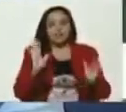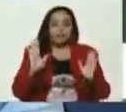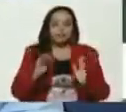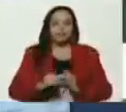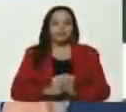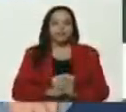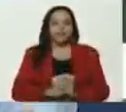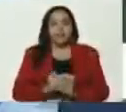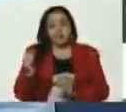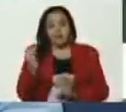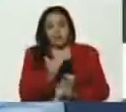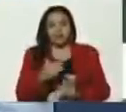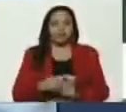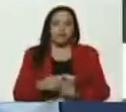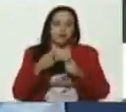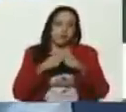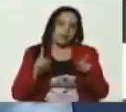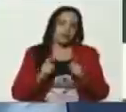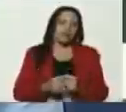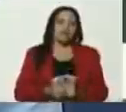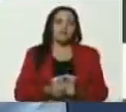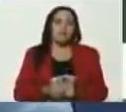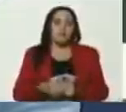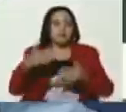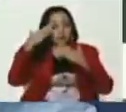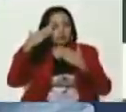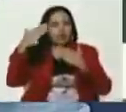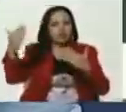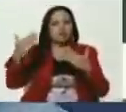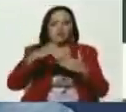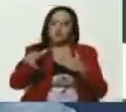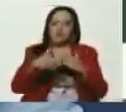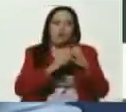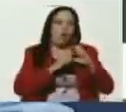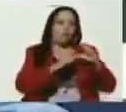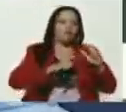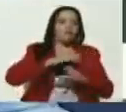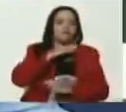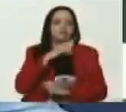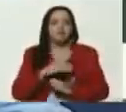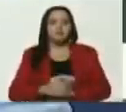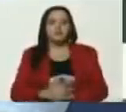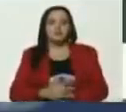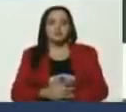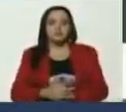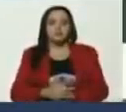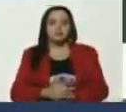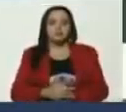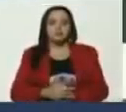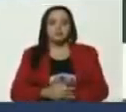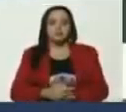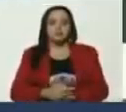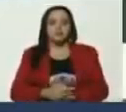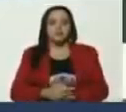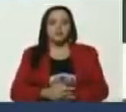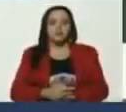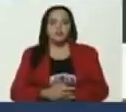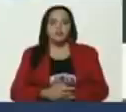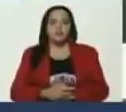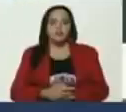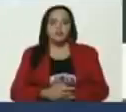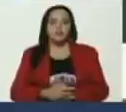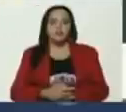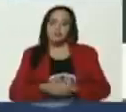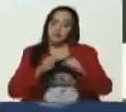Que venía para acá y les envío un saludo de todo corazón. Efectivamente, ¿no? Como